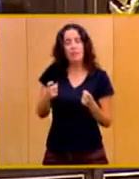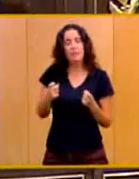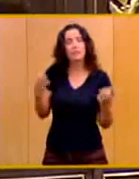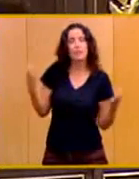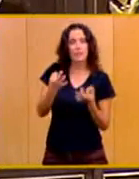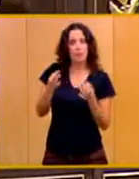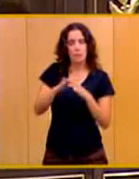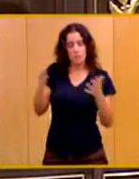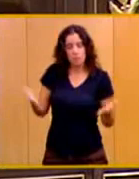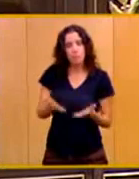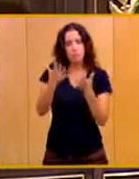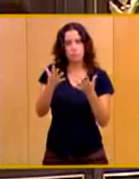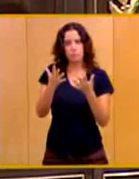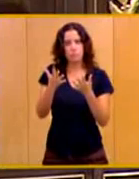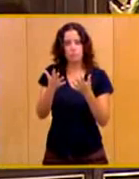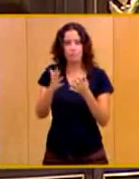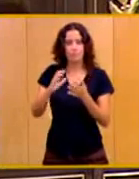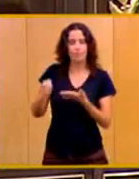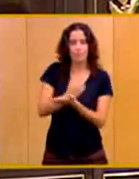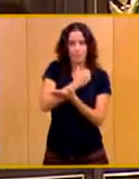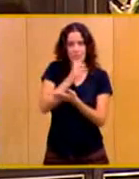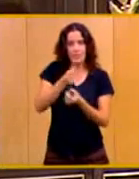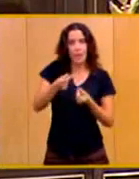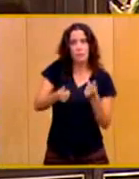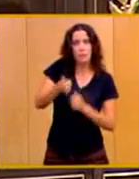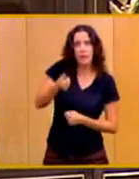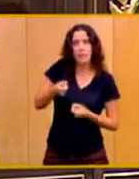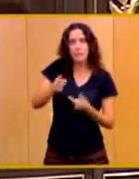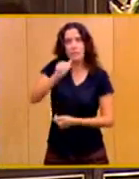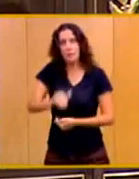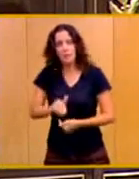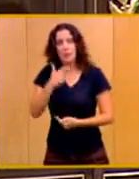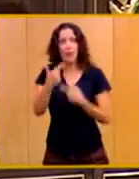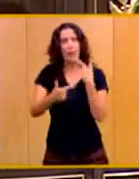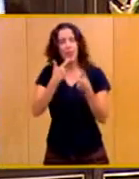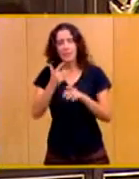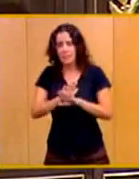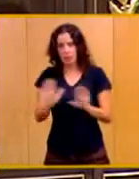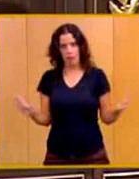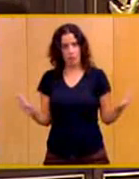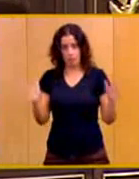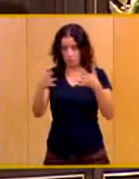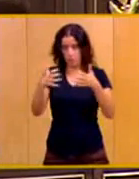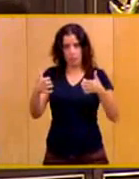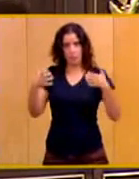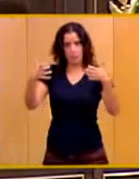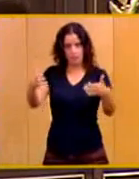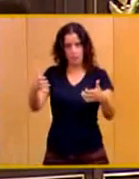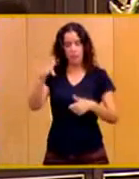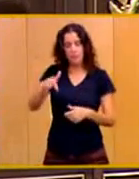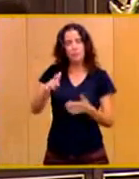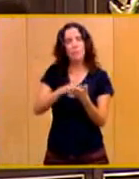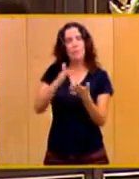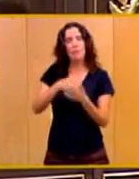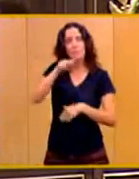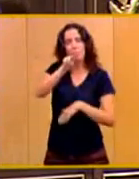demagogia de que se gasta más o se gasta menos. Fin de la cita. Esta perla figura en la página 27 del Diario